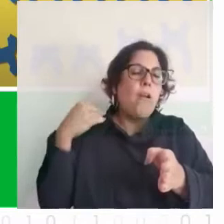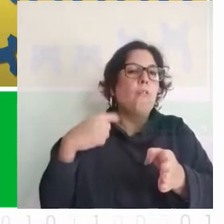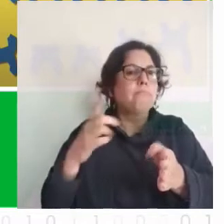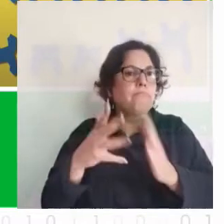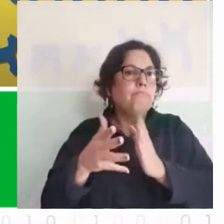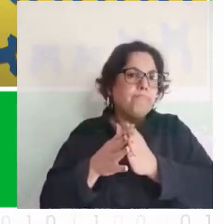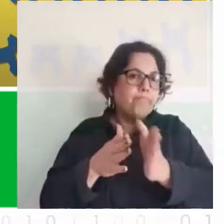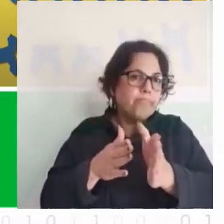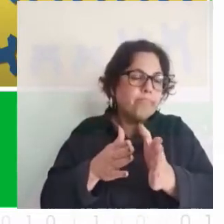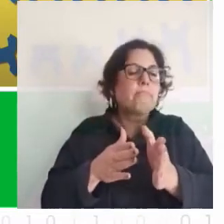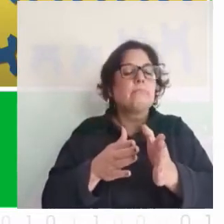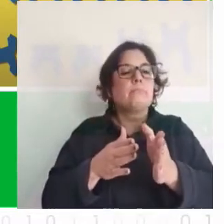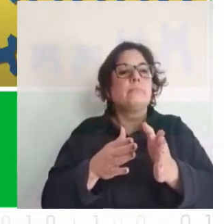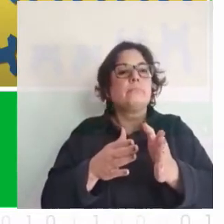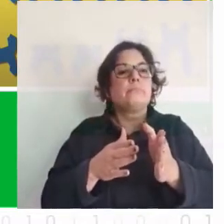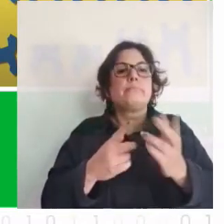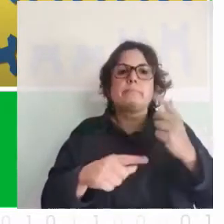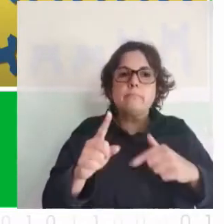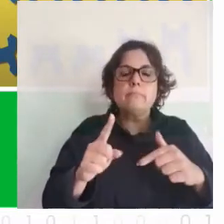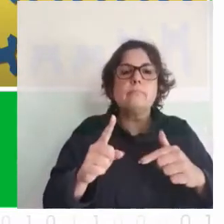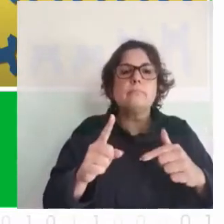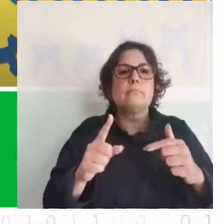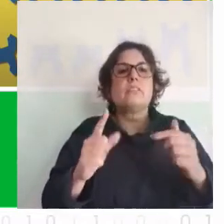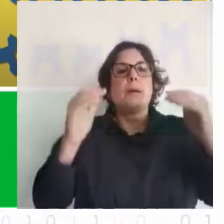otra manera, pero menos del